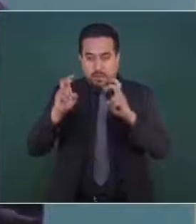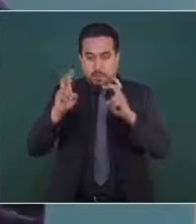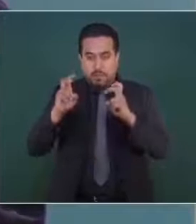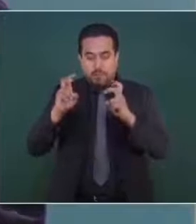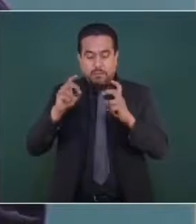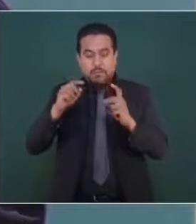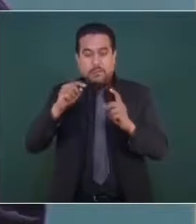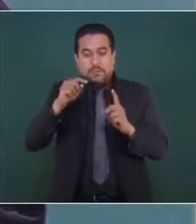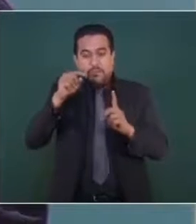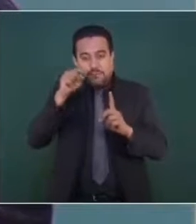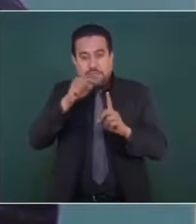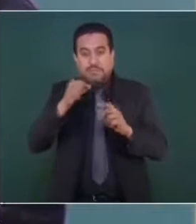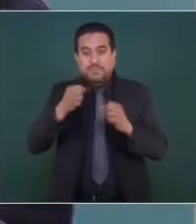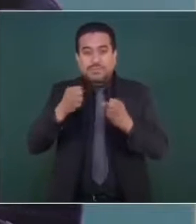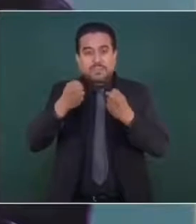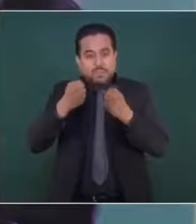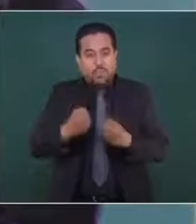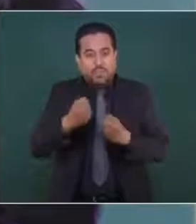el que se garantice